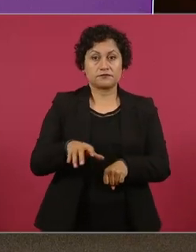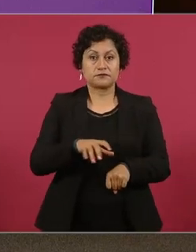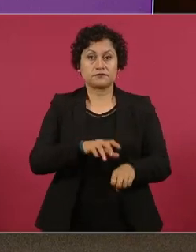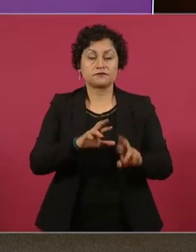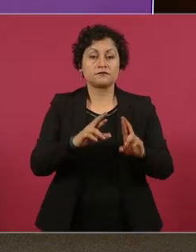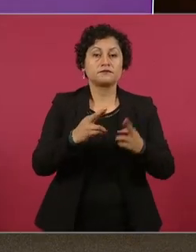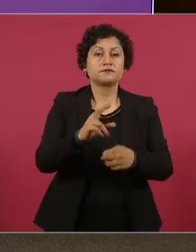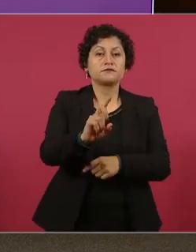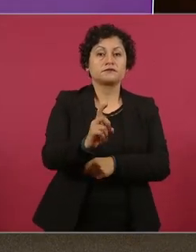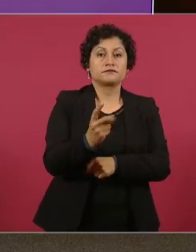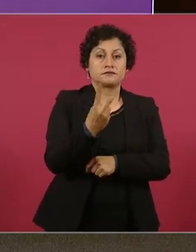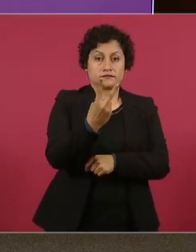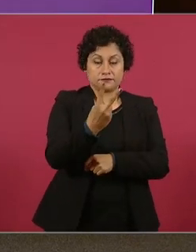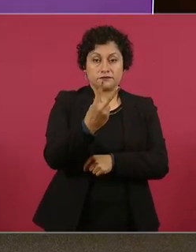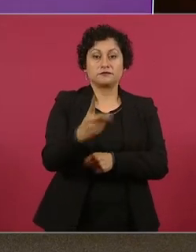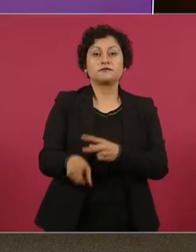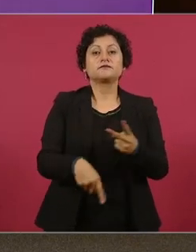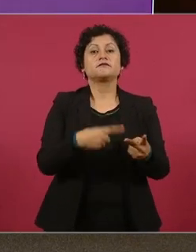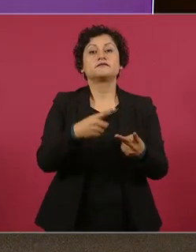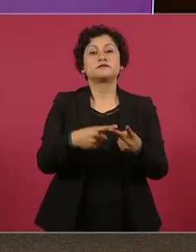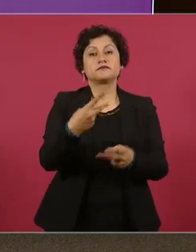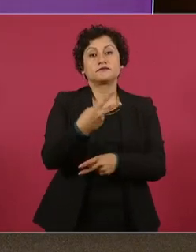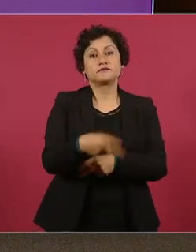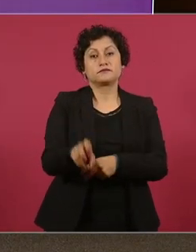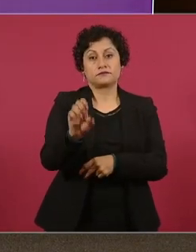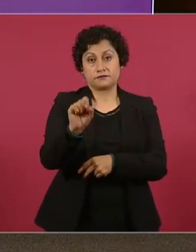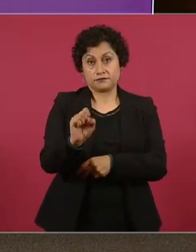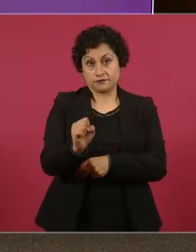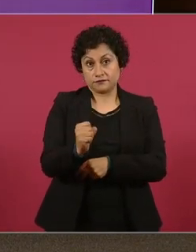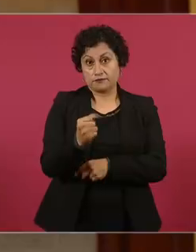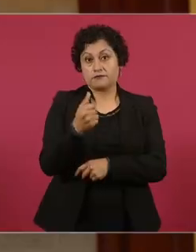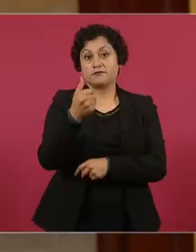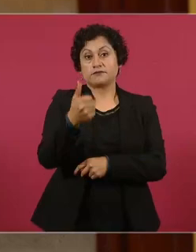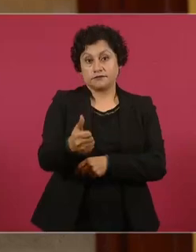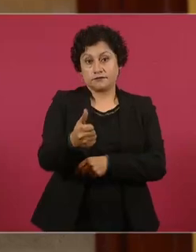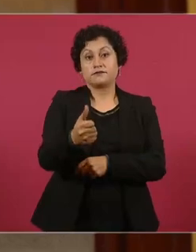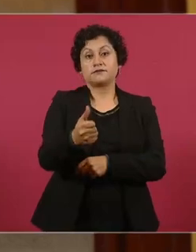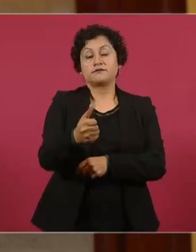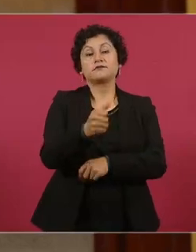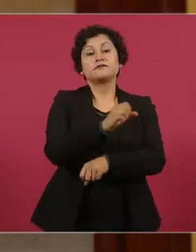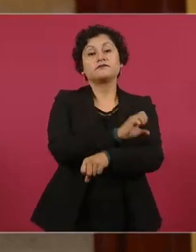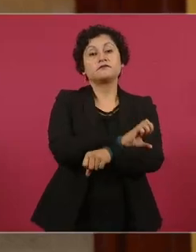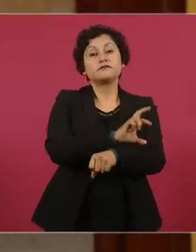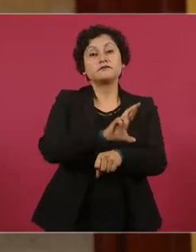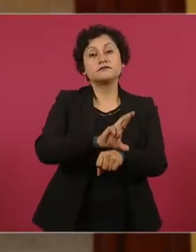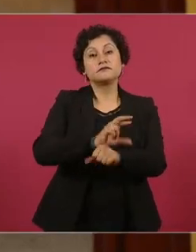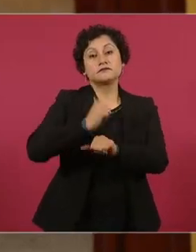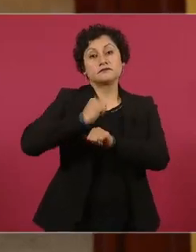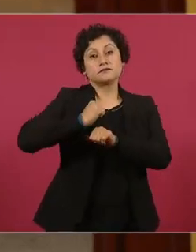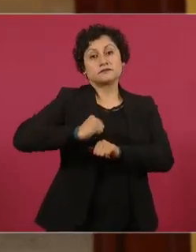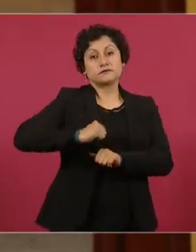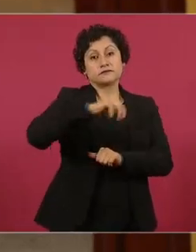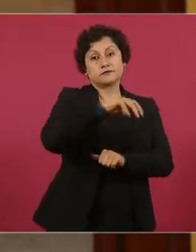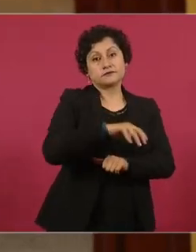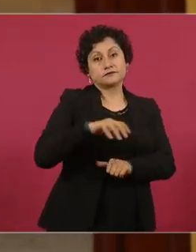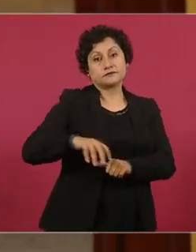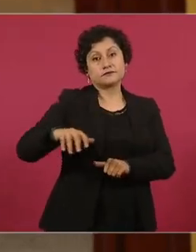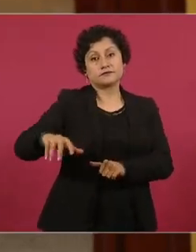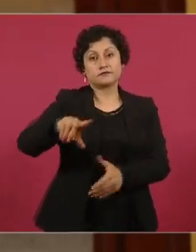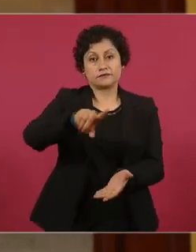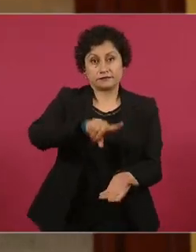también las 266 coordinaciones regionales que hay